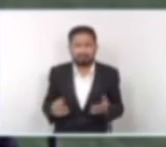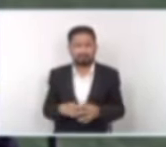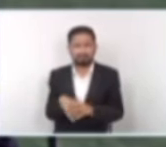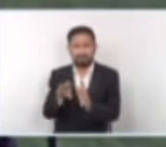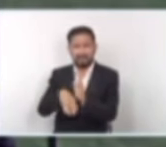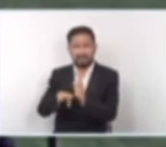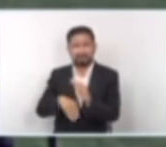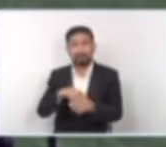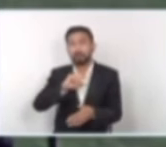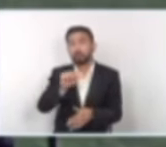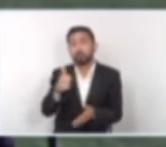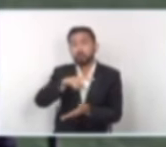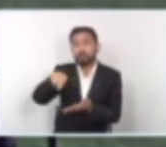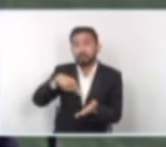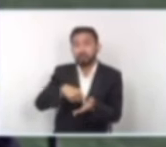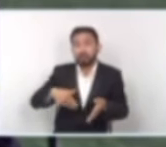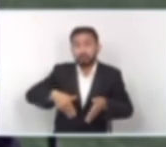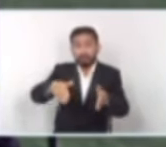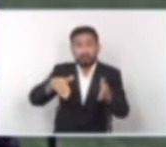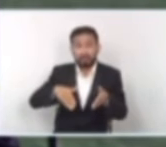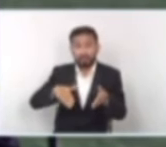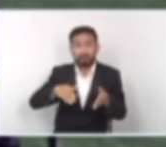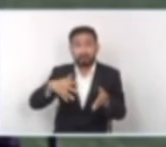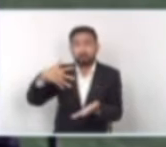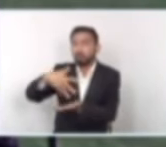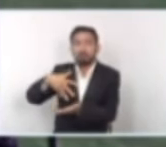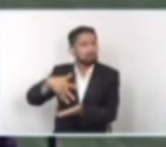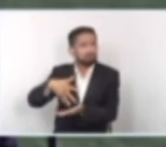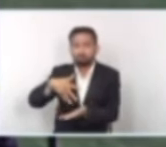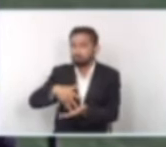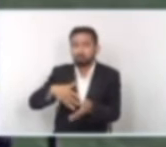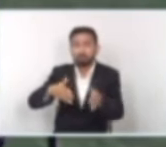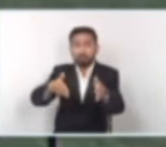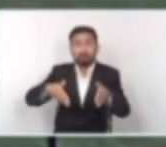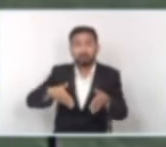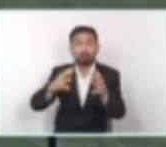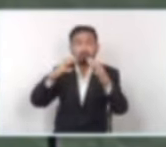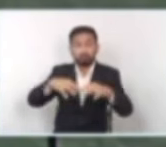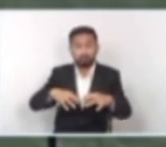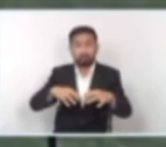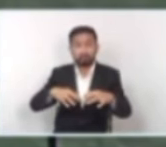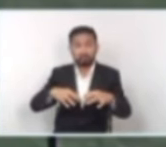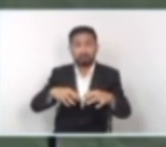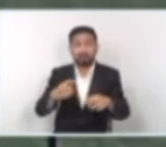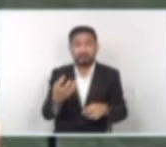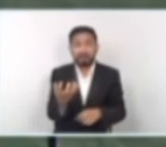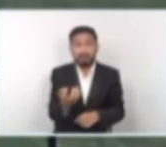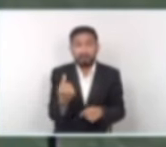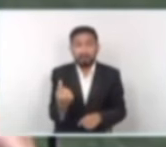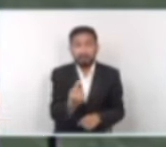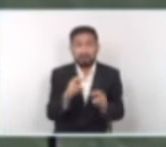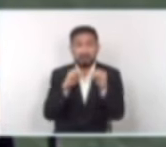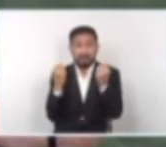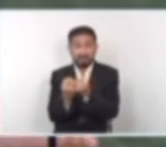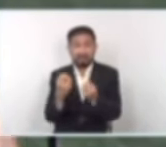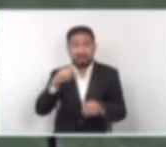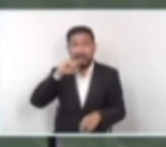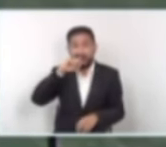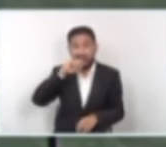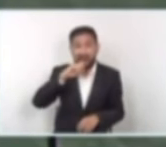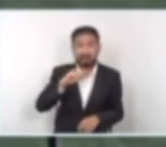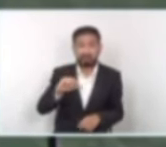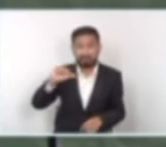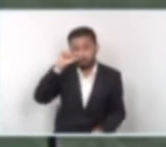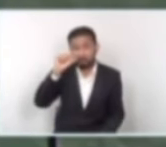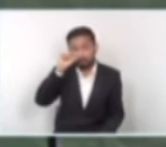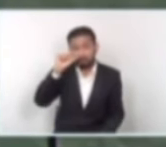En otras ciudades, las calles ya no pertenecen a la gente, sino que han caído en manos de la indigencia, de las pandillas, del crimen organizado y de